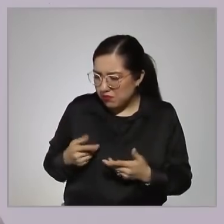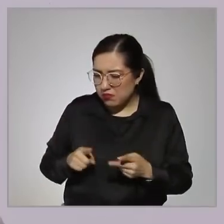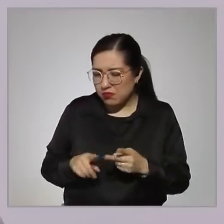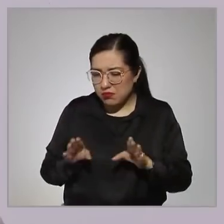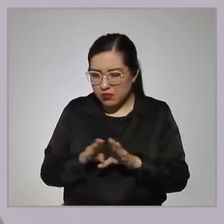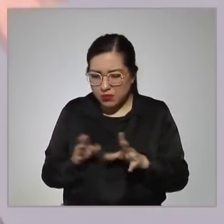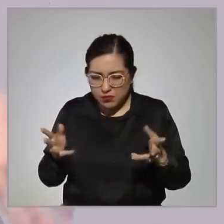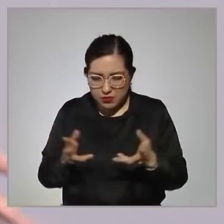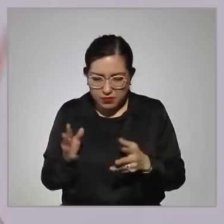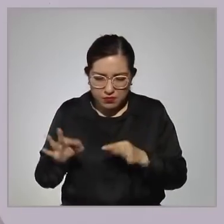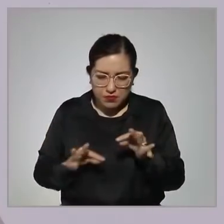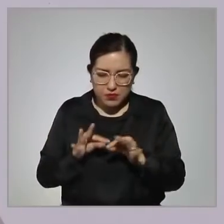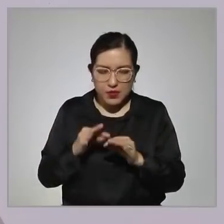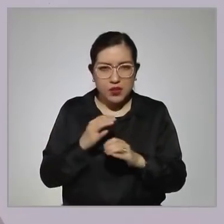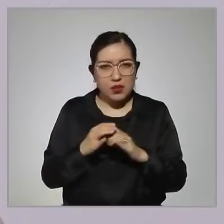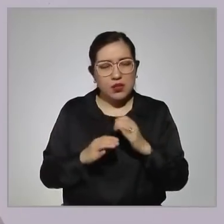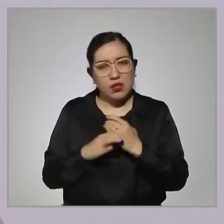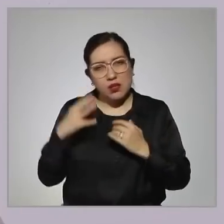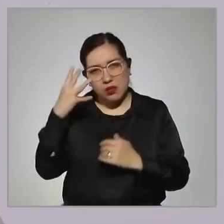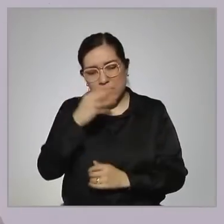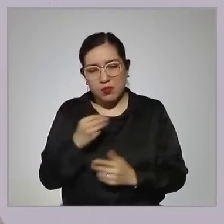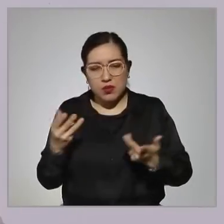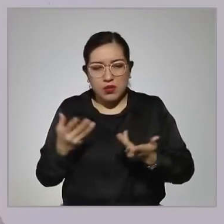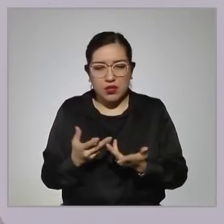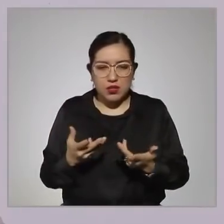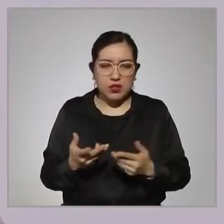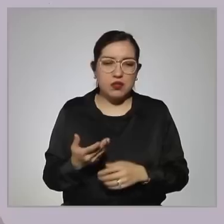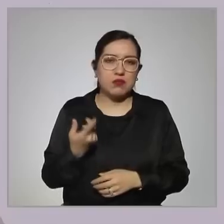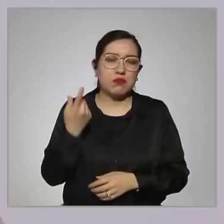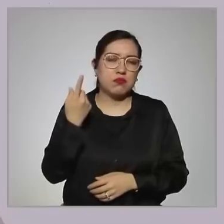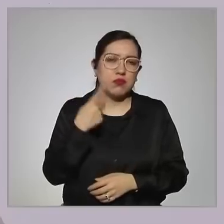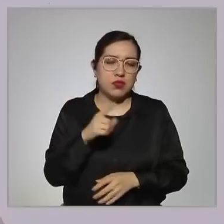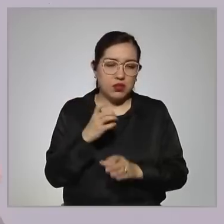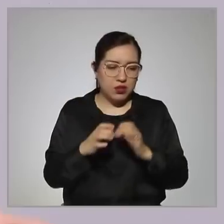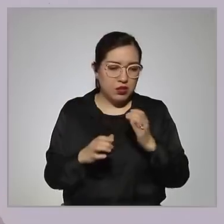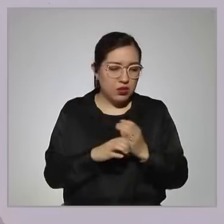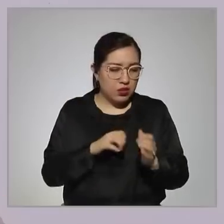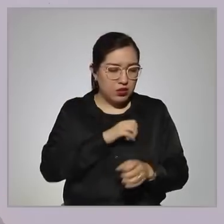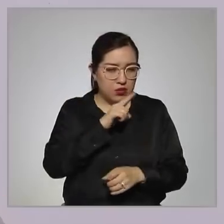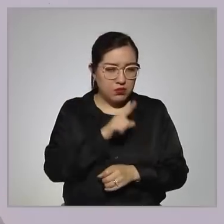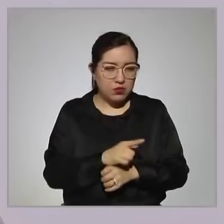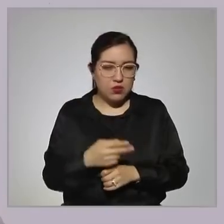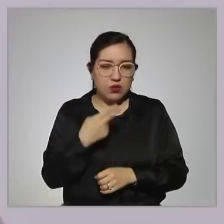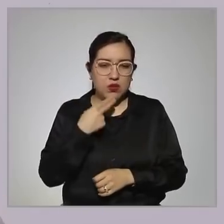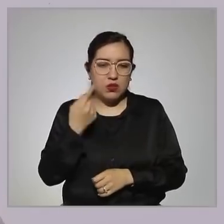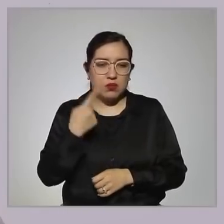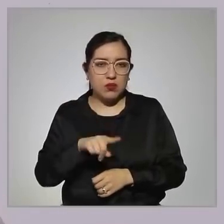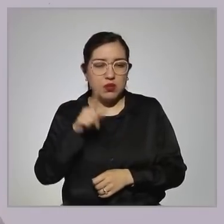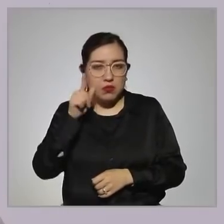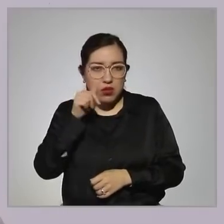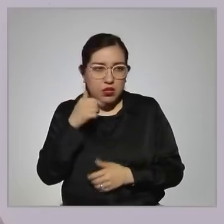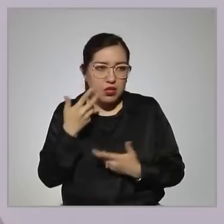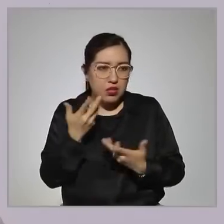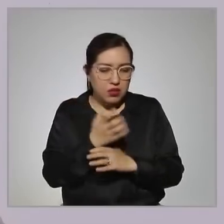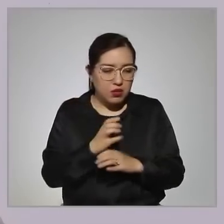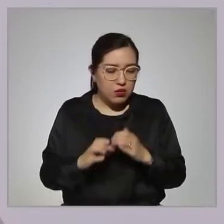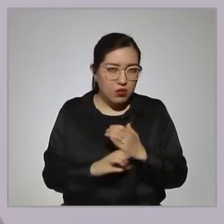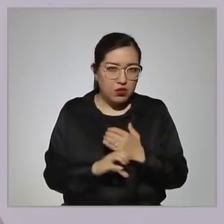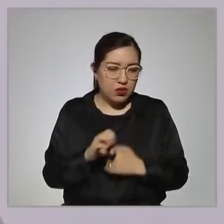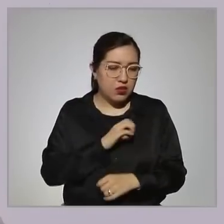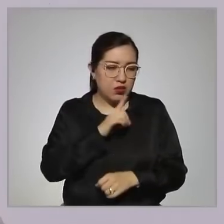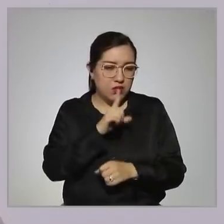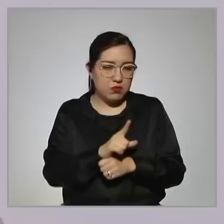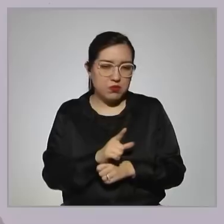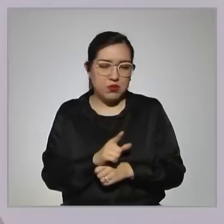visto, las cositas lindas que tienes, las vajillas para momentos especiales, usarlos tal vez para desayunar mañana. Y esos apapachos,